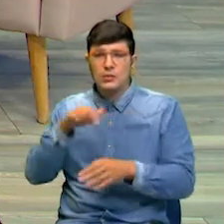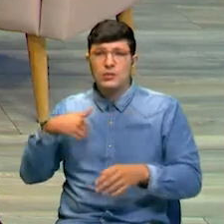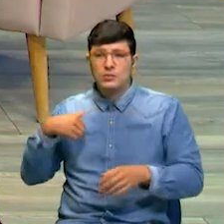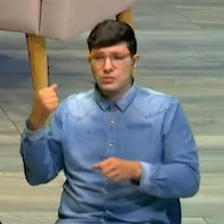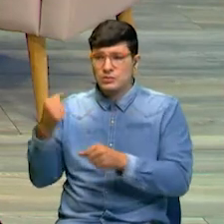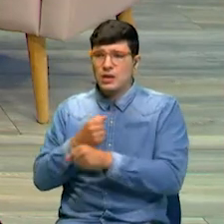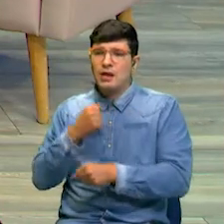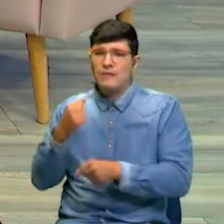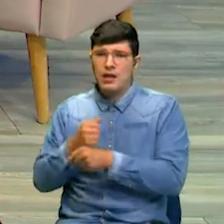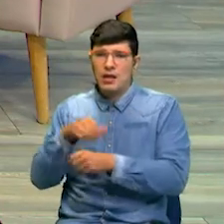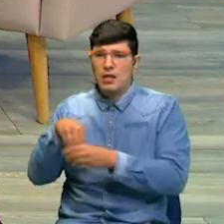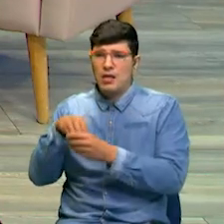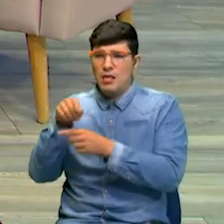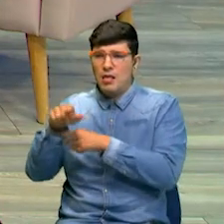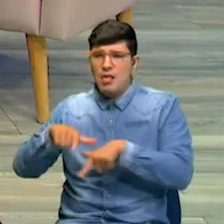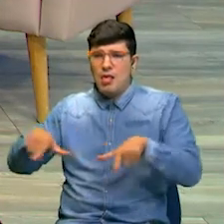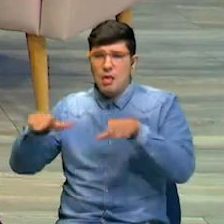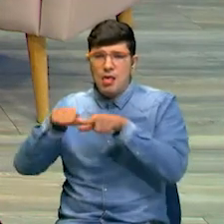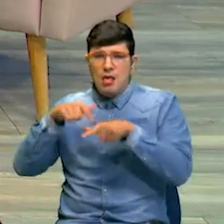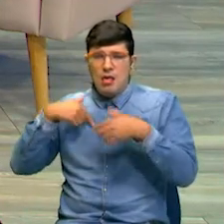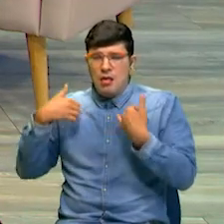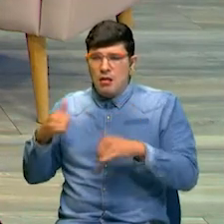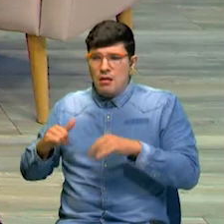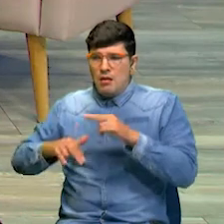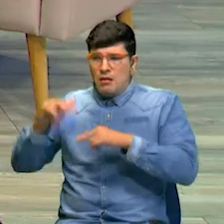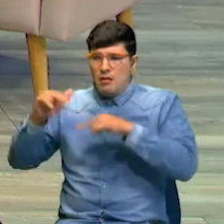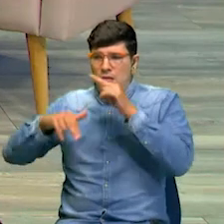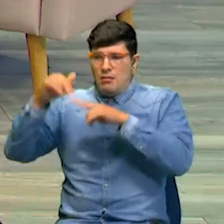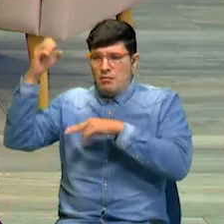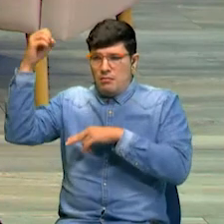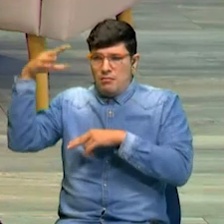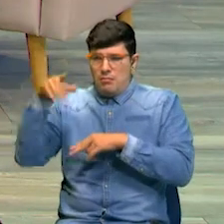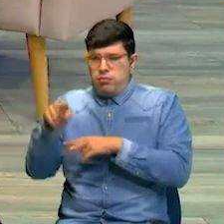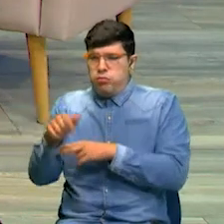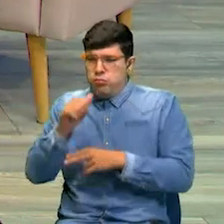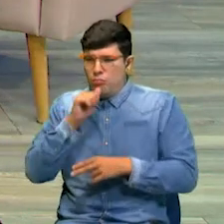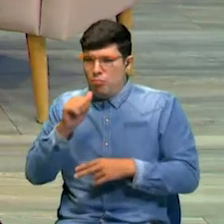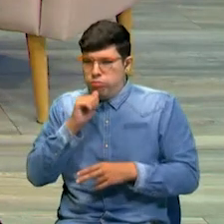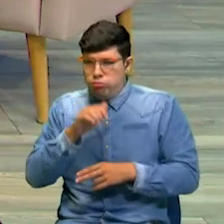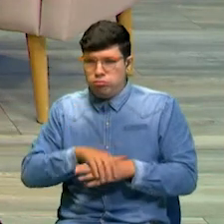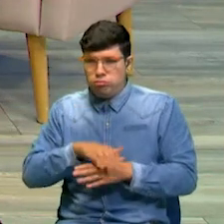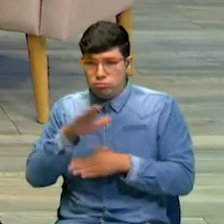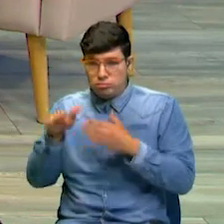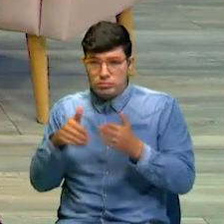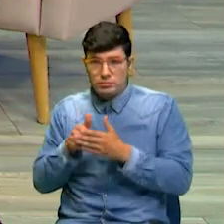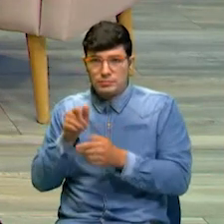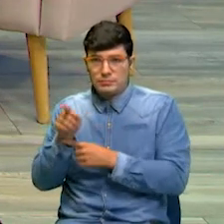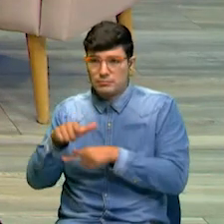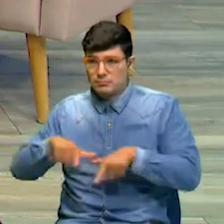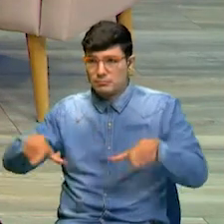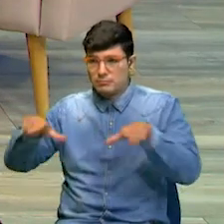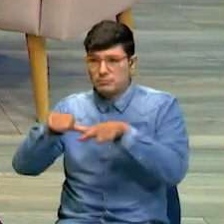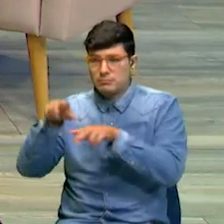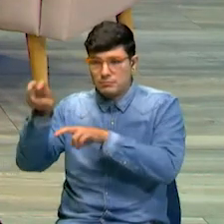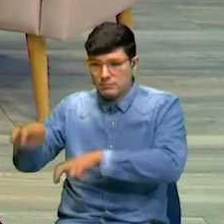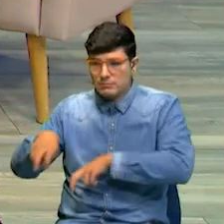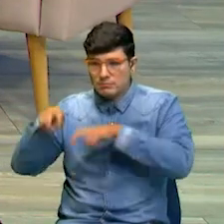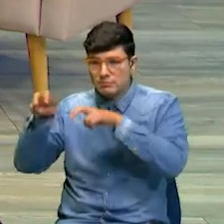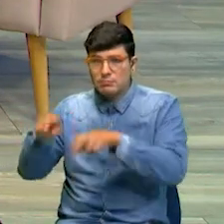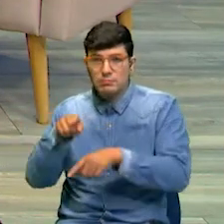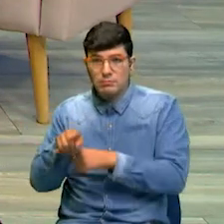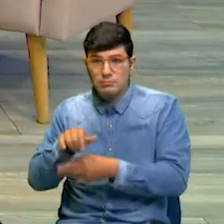eso es un lote, no tenía casa, yo ya le hice casa, coloqué luz, coloqué agua y tengo un poco de cítrico sembrado. Desde